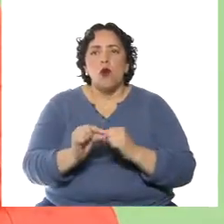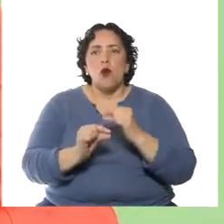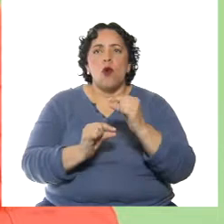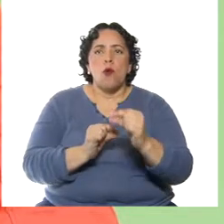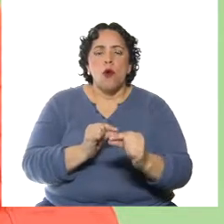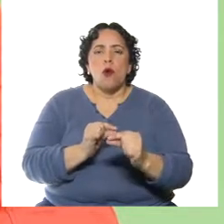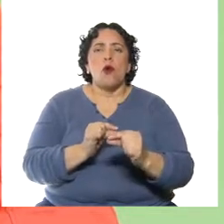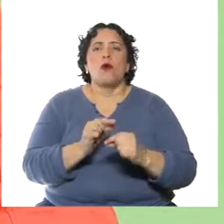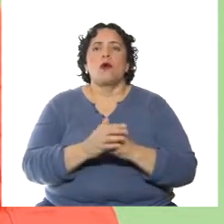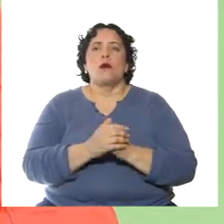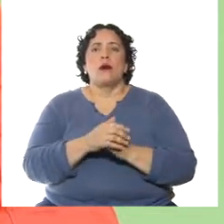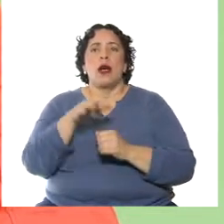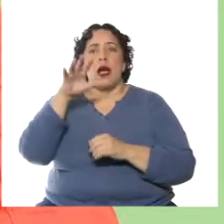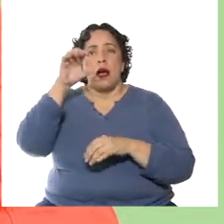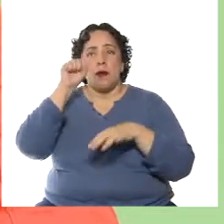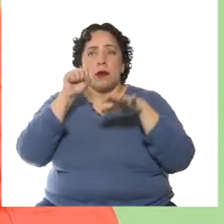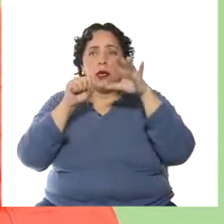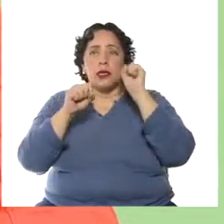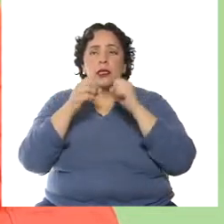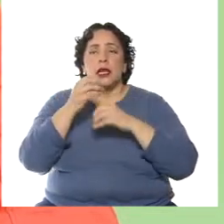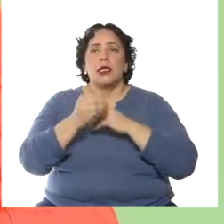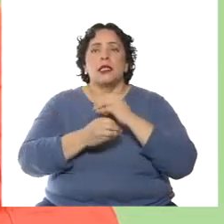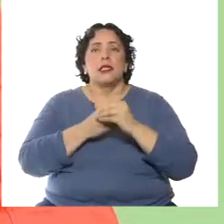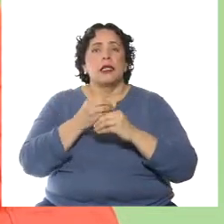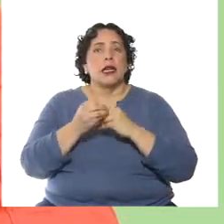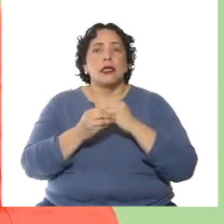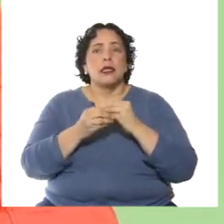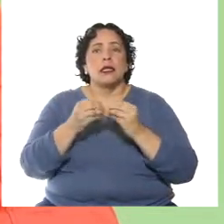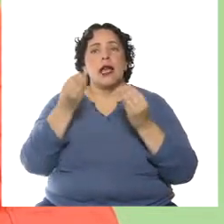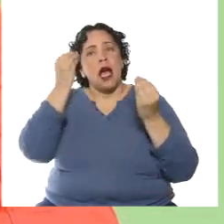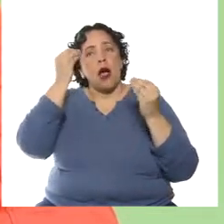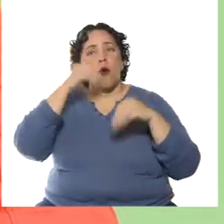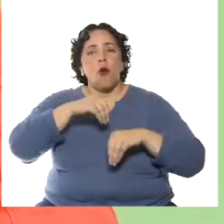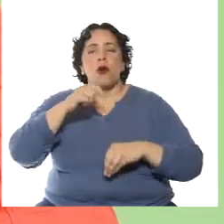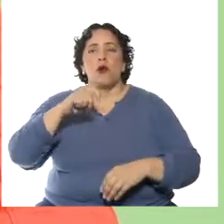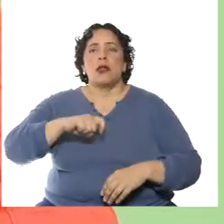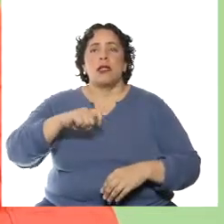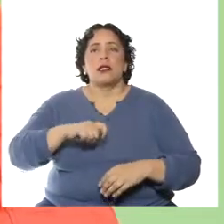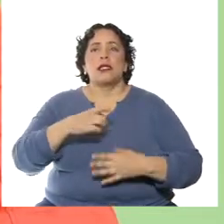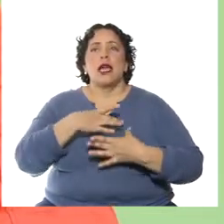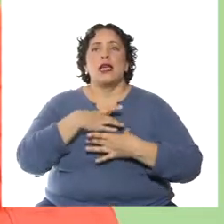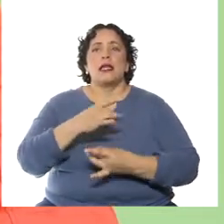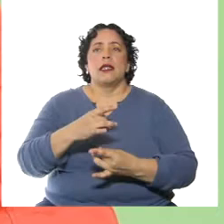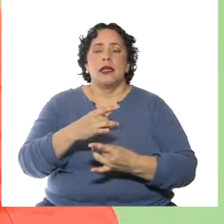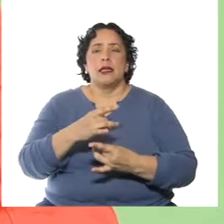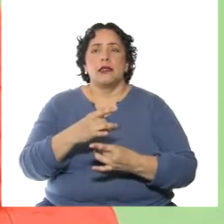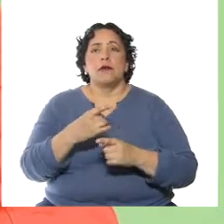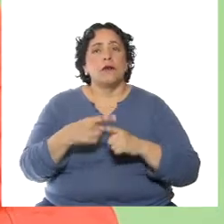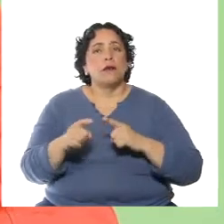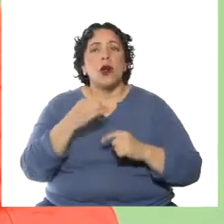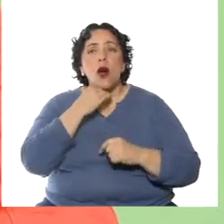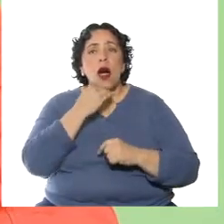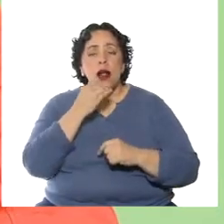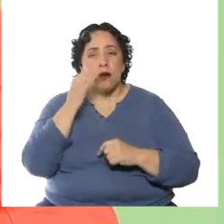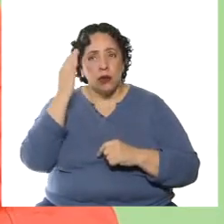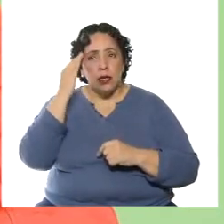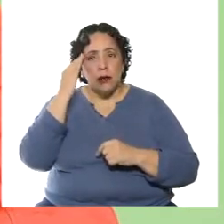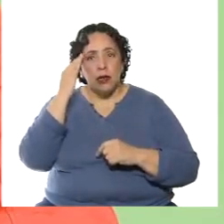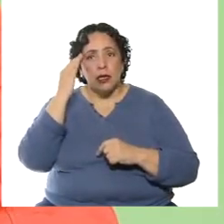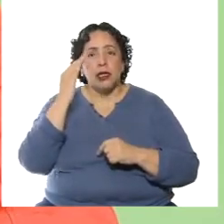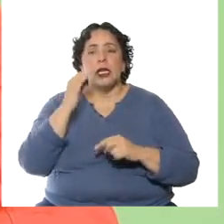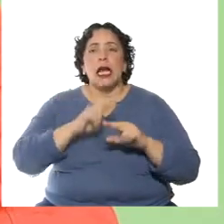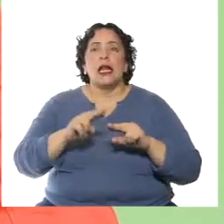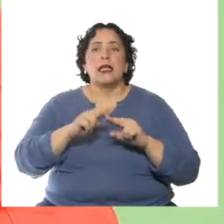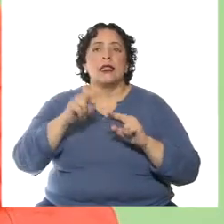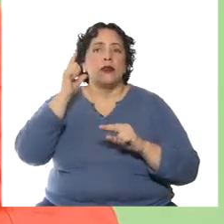Cada aprendizaje se va a dar de acuerdo a sus necesidades e intereses. Pero ¿saben algo? A las niñas y los niños